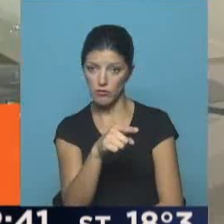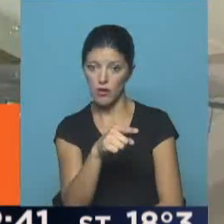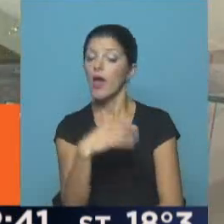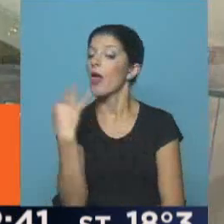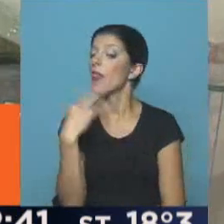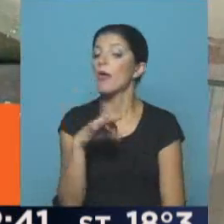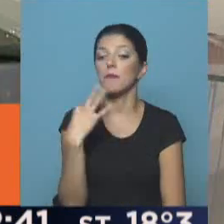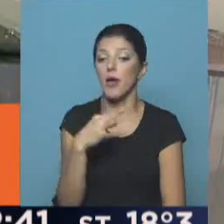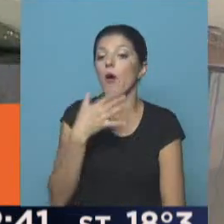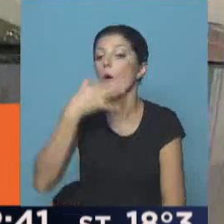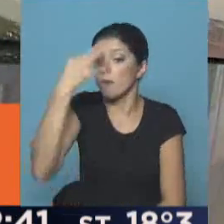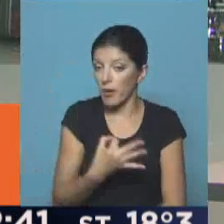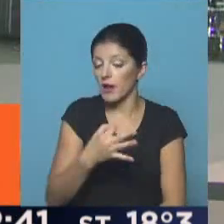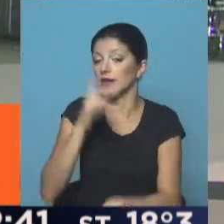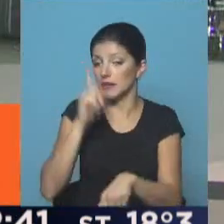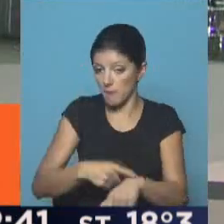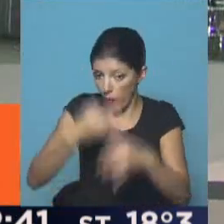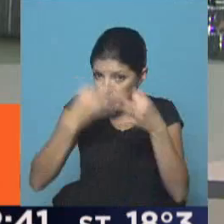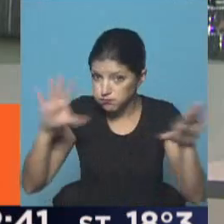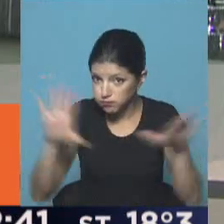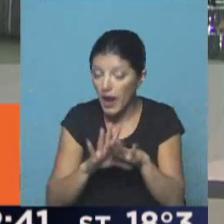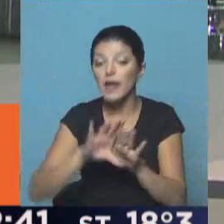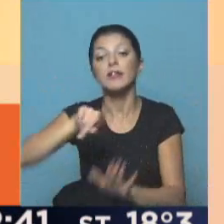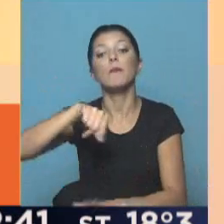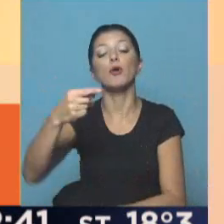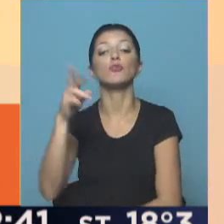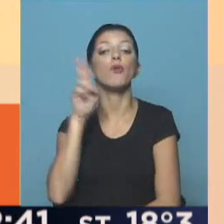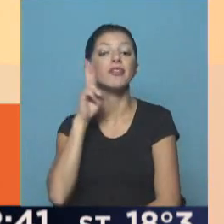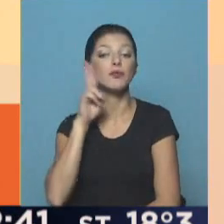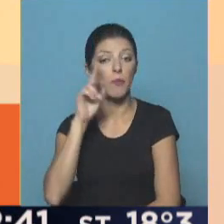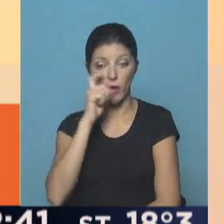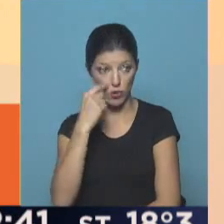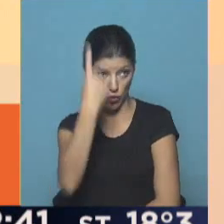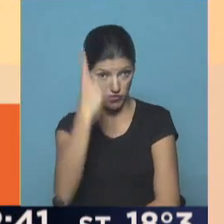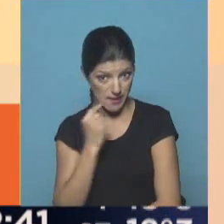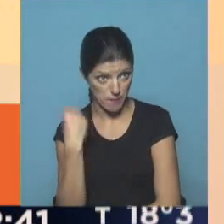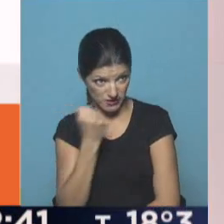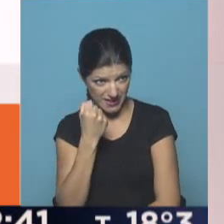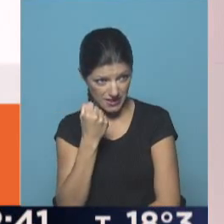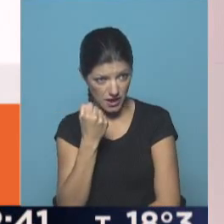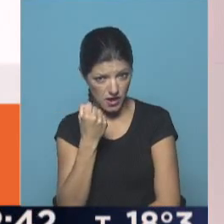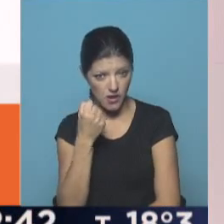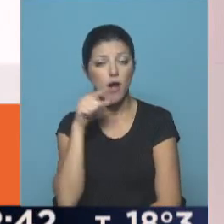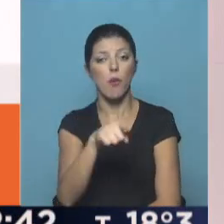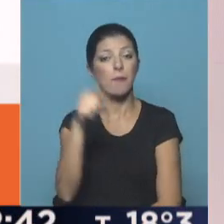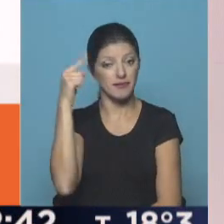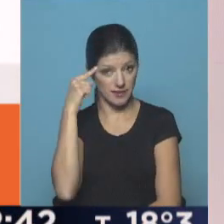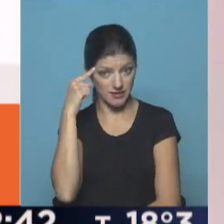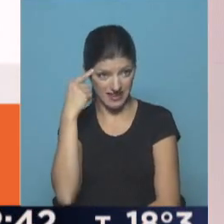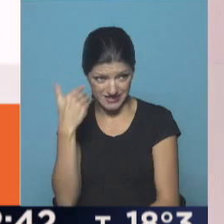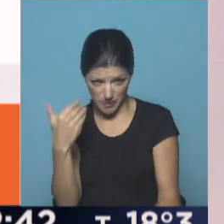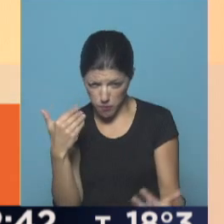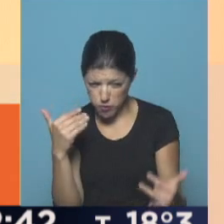cumplir los tiempos anunciados y el 19 de junio es una fecha importante. ¿A tu criterio vos crees que esto se va a